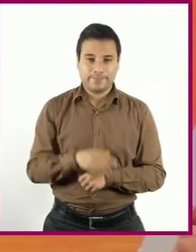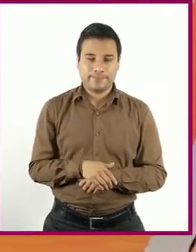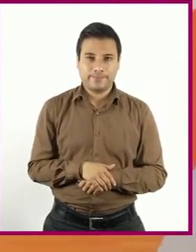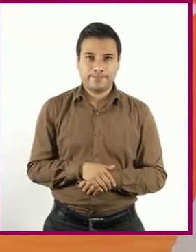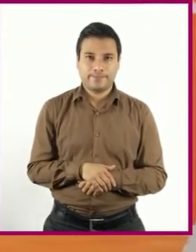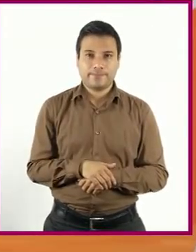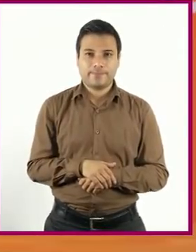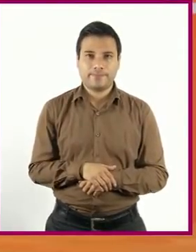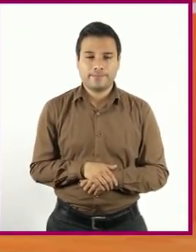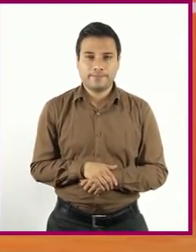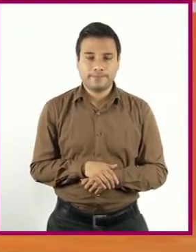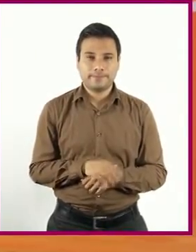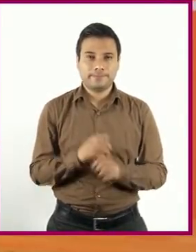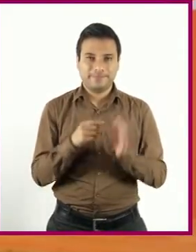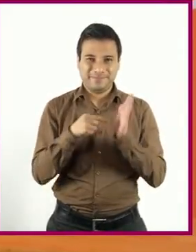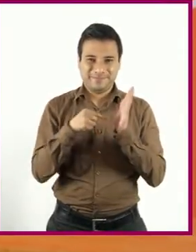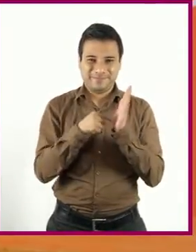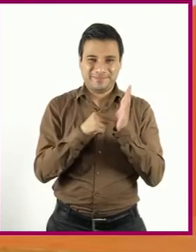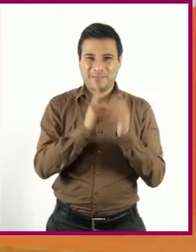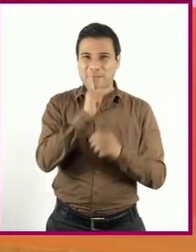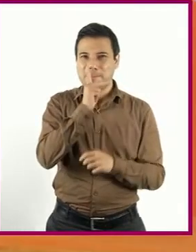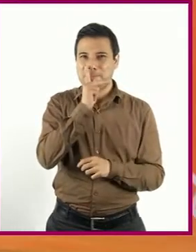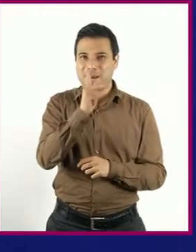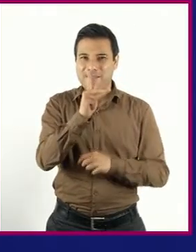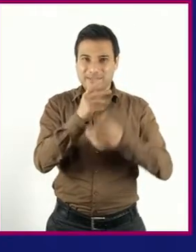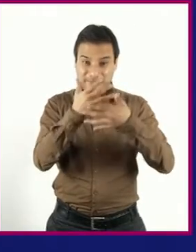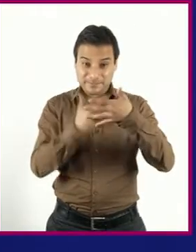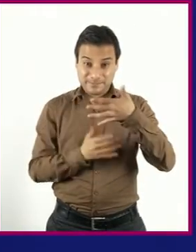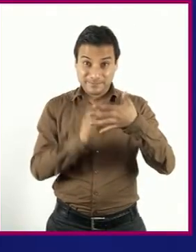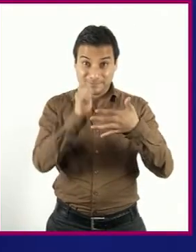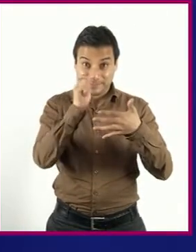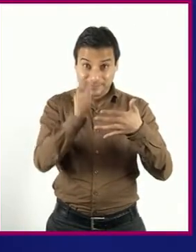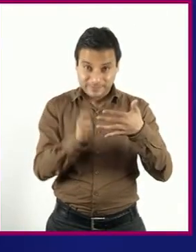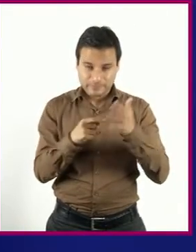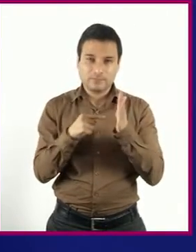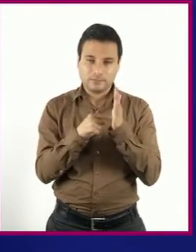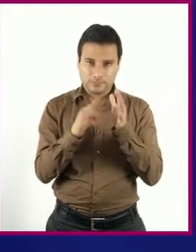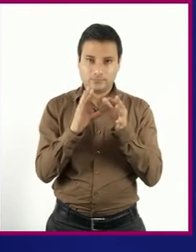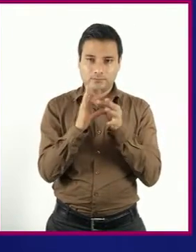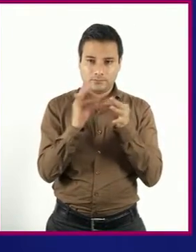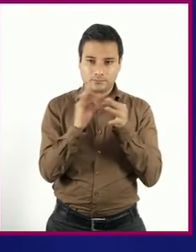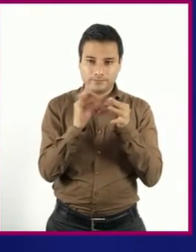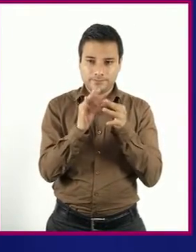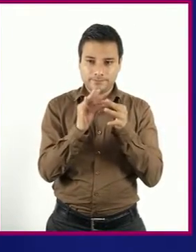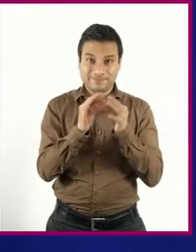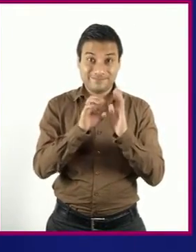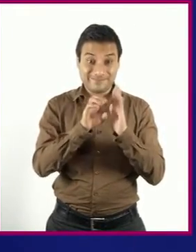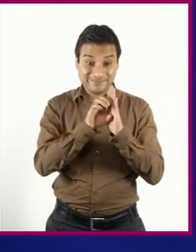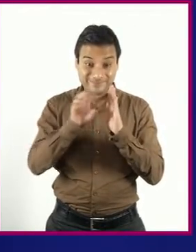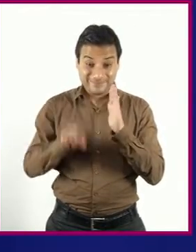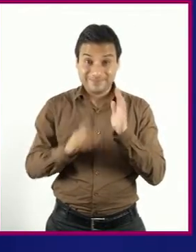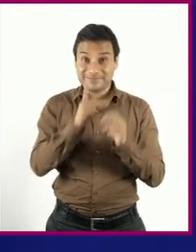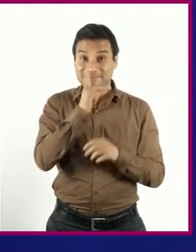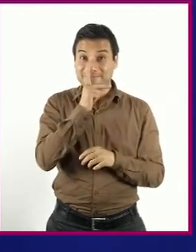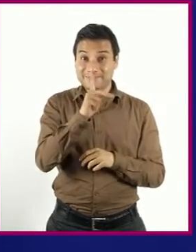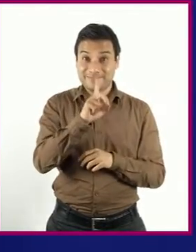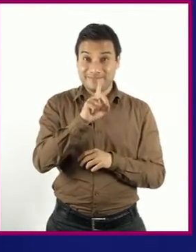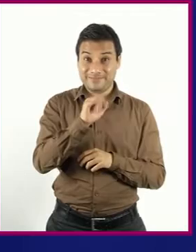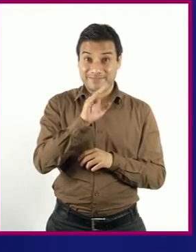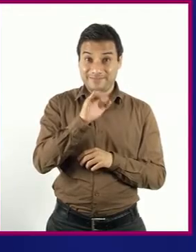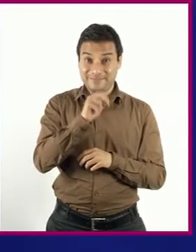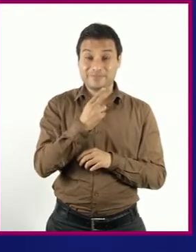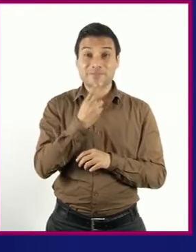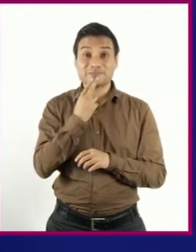aquí, maestra, en el glosario del reglamento lo especifica. Y así, cuando esta palabra diving es usada en el